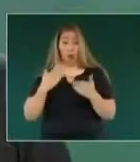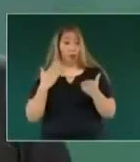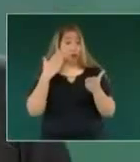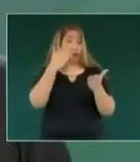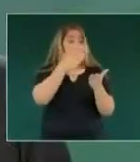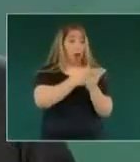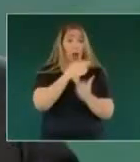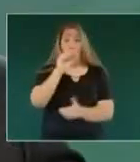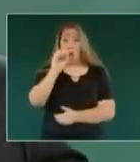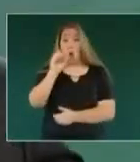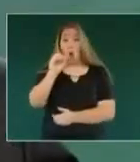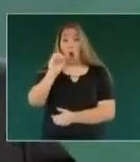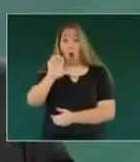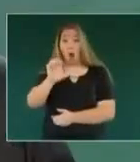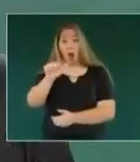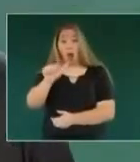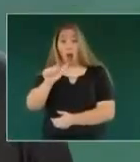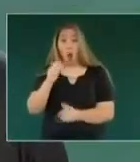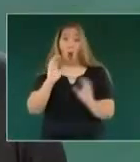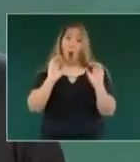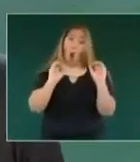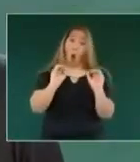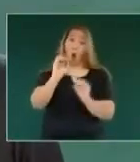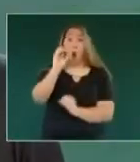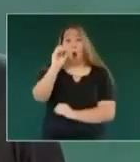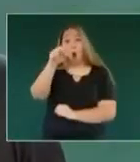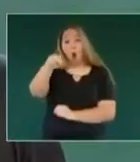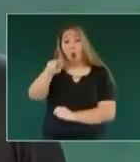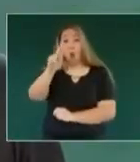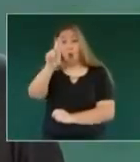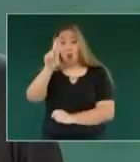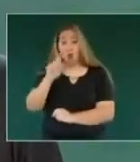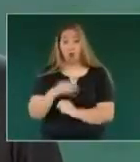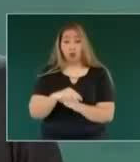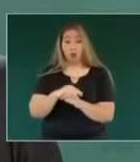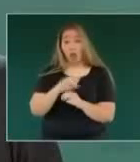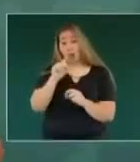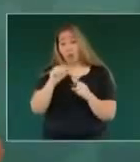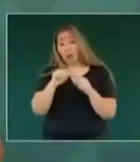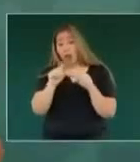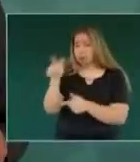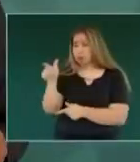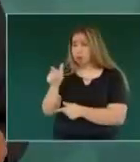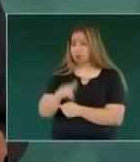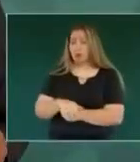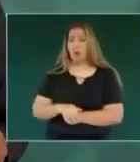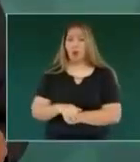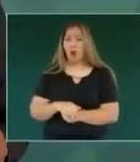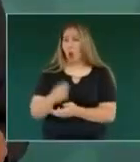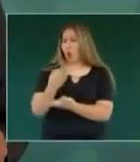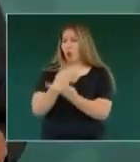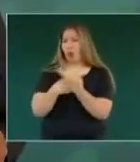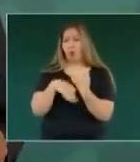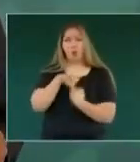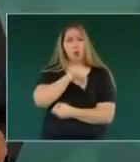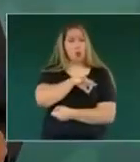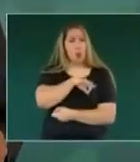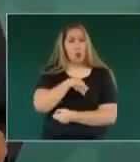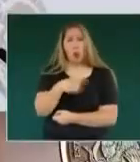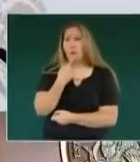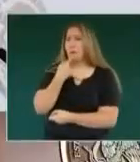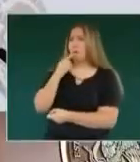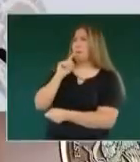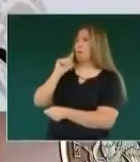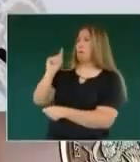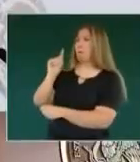es por Leonesa. Eso. Panza verde. Es por eso, claro. Qué bonito. Bueno, aseguro que los fraudes electorales que se sufrían anteriormente